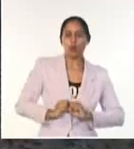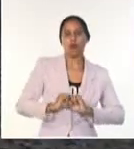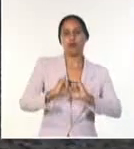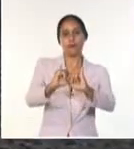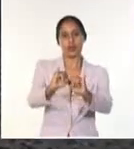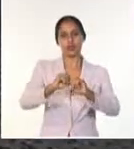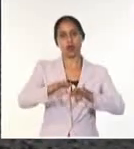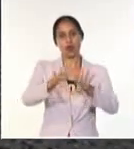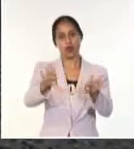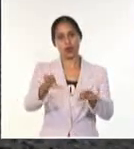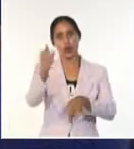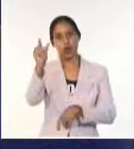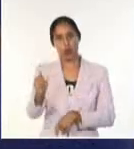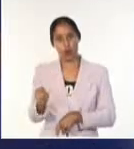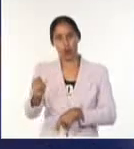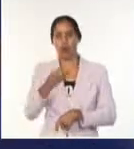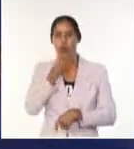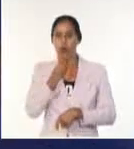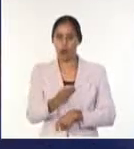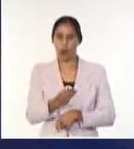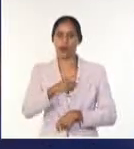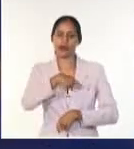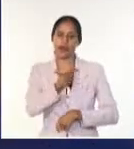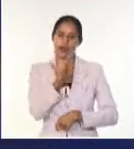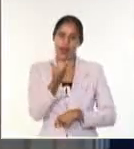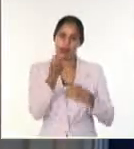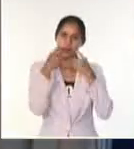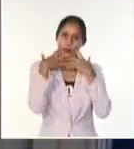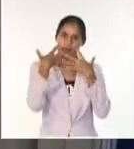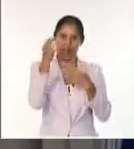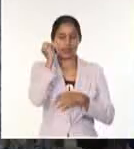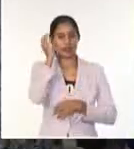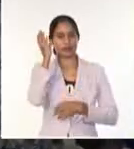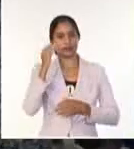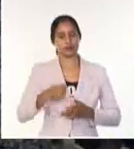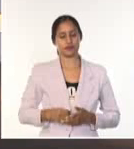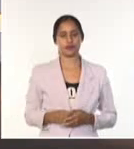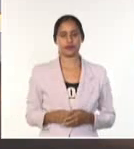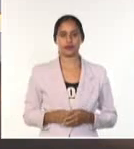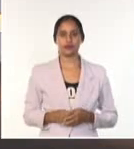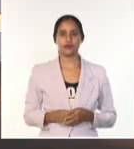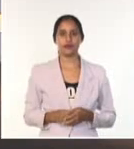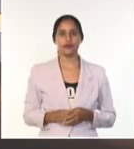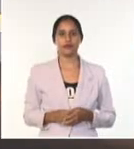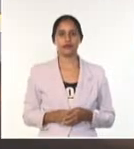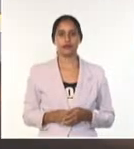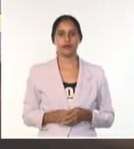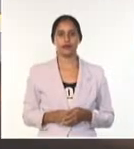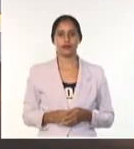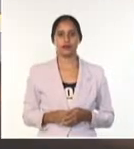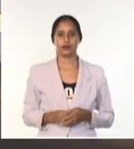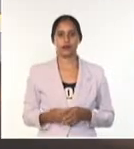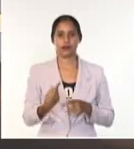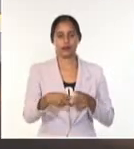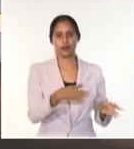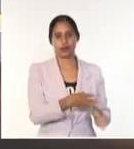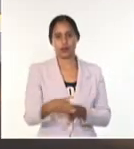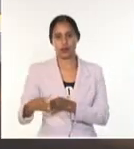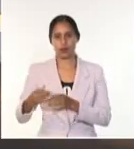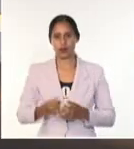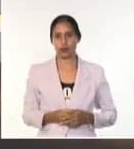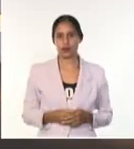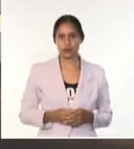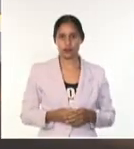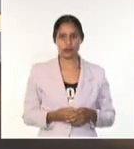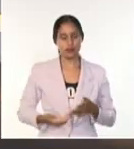no hay arte. Carlos Venega y Lismari Concepción Guzmán, Canal Cubano de Noticias. El espacio para ejercer la